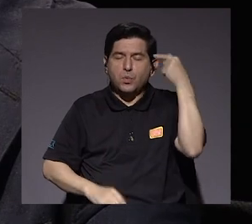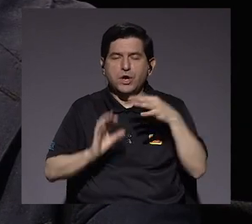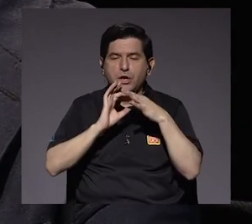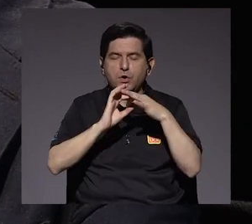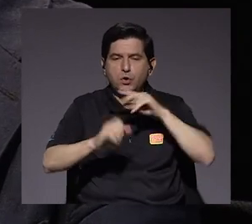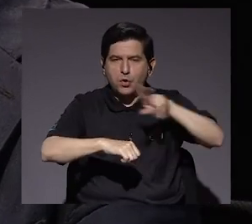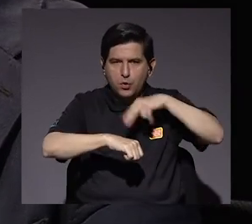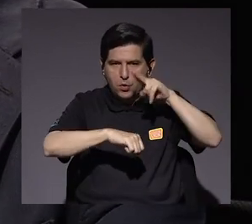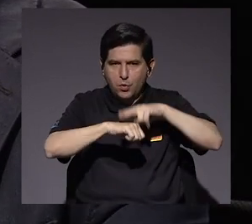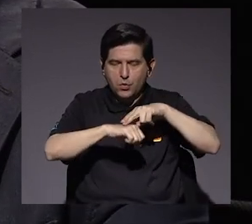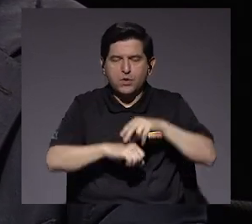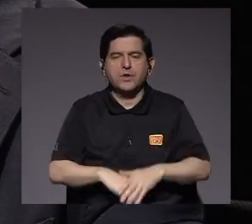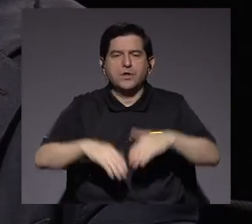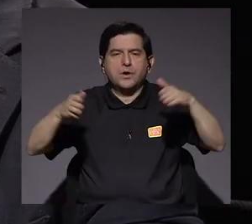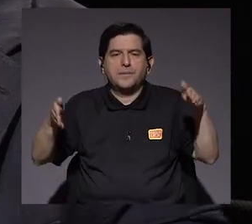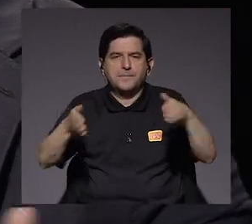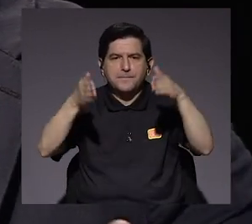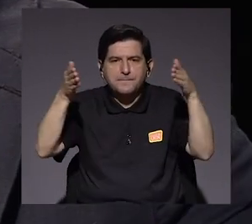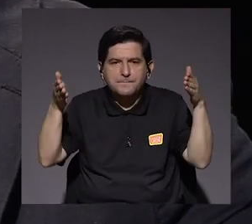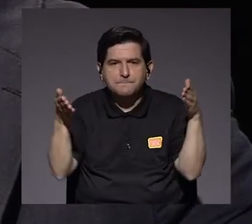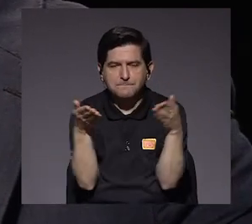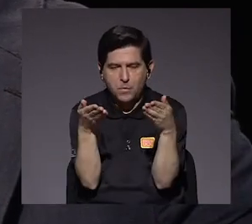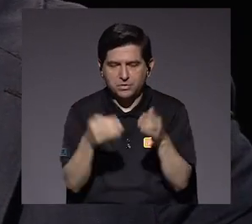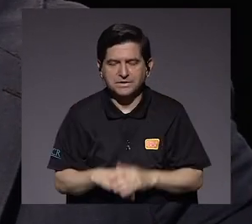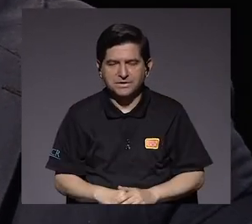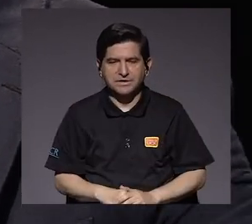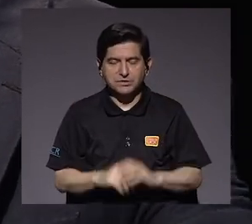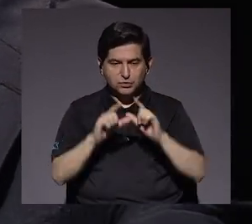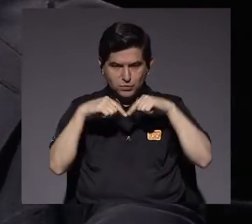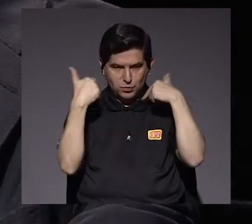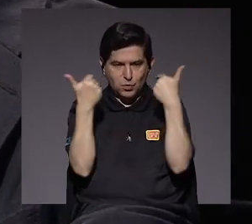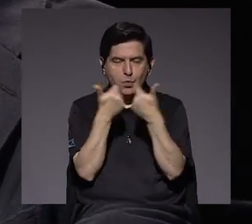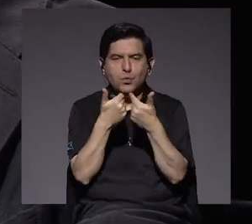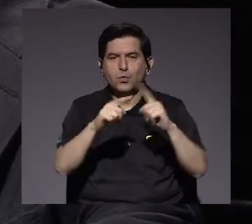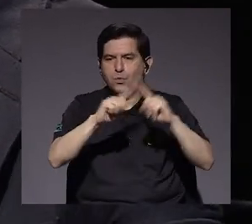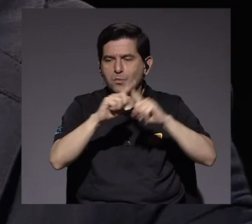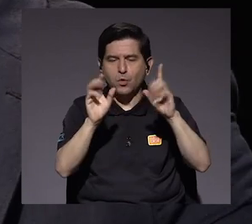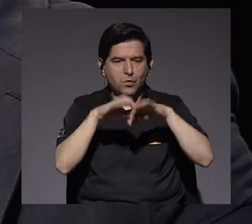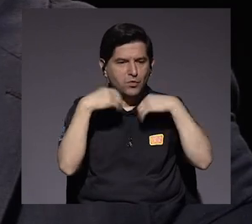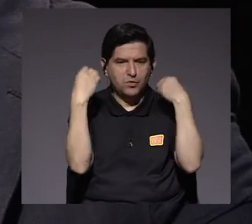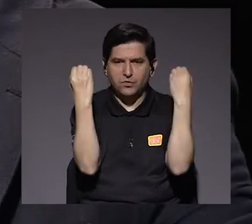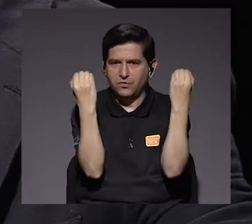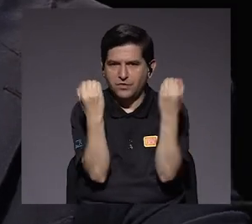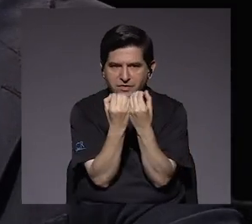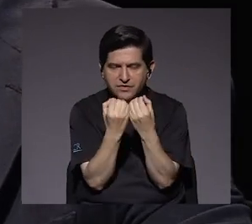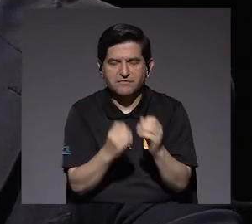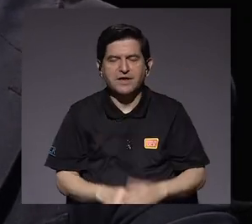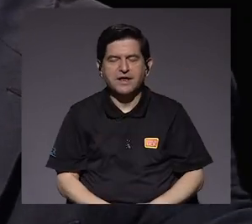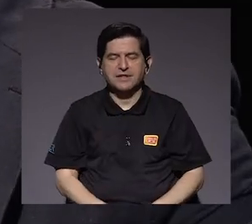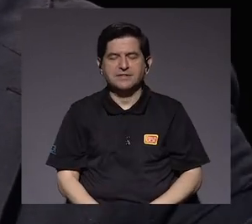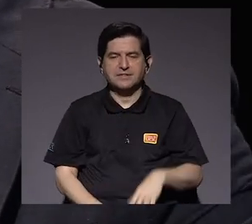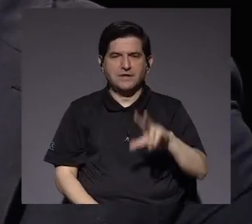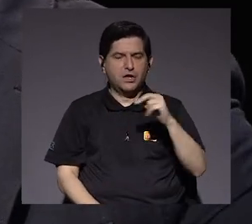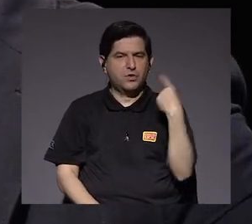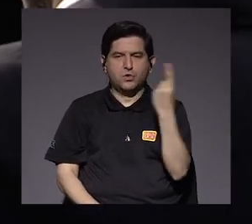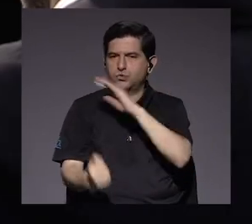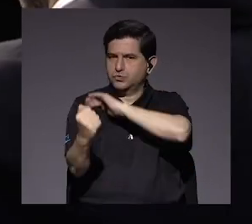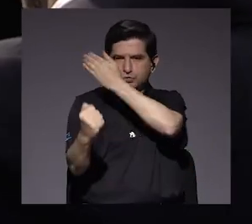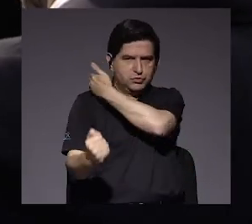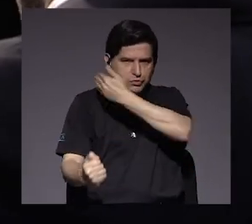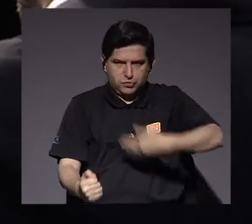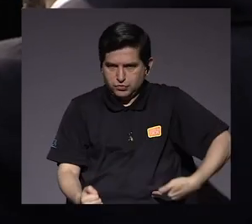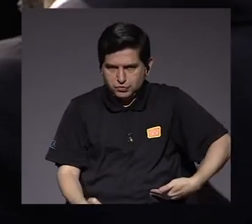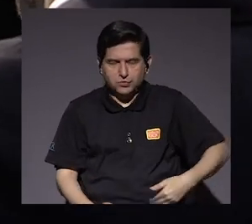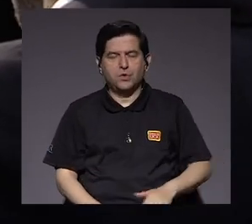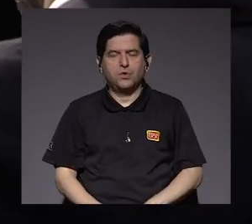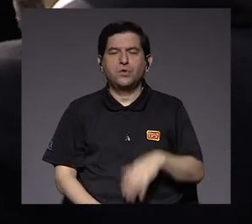las motivaciones que están haciendo que este conjunto de organizaciones estatales, más allá del Poder Ejecutivo,